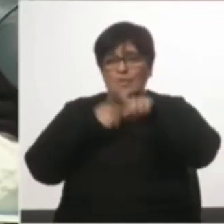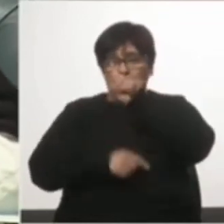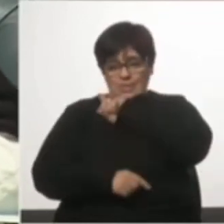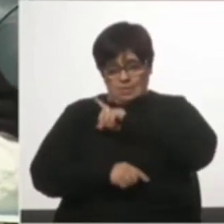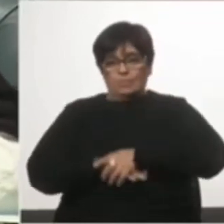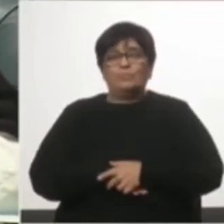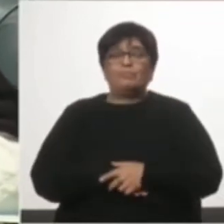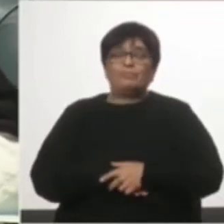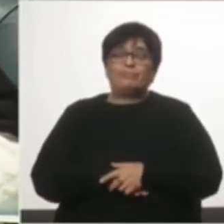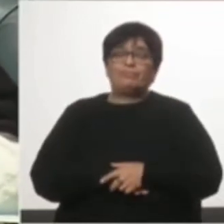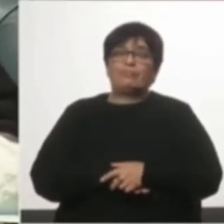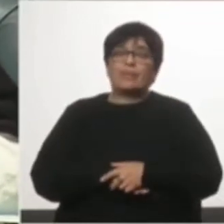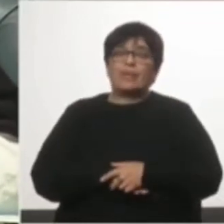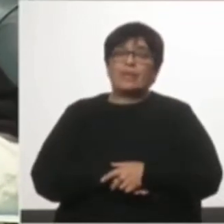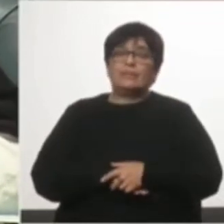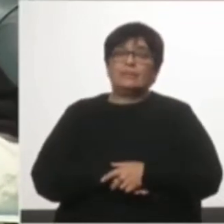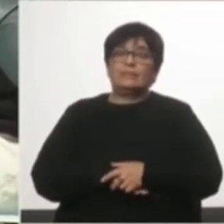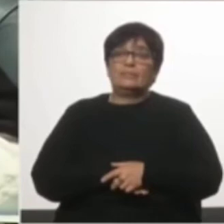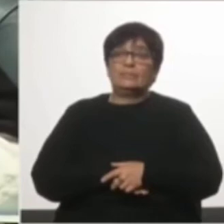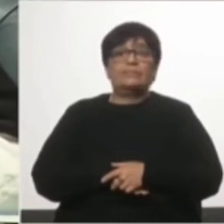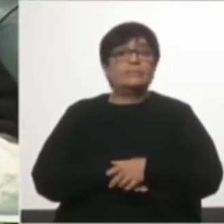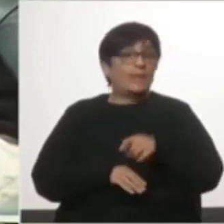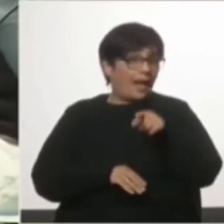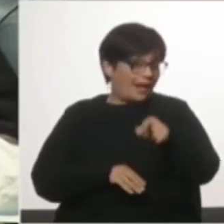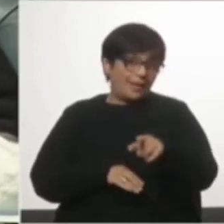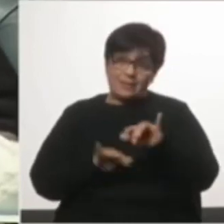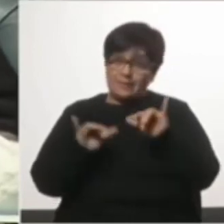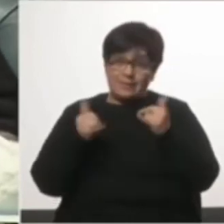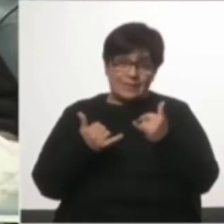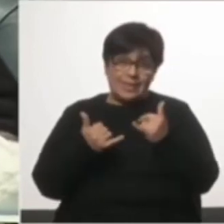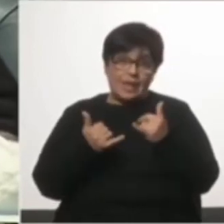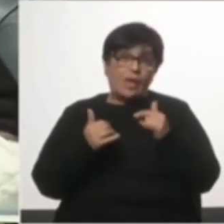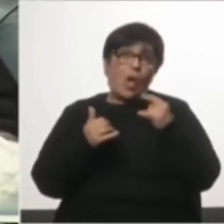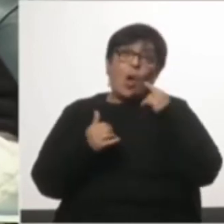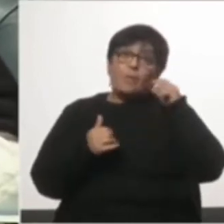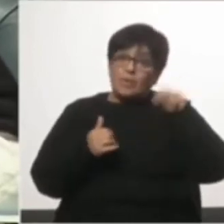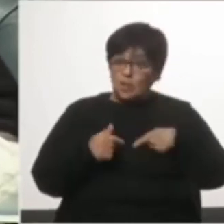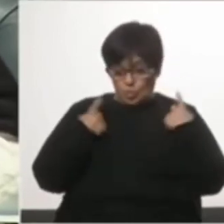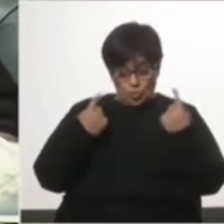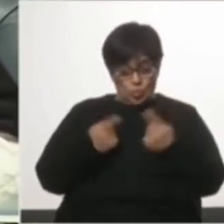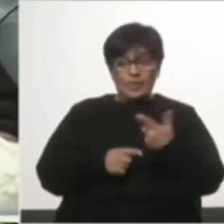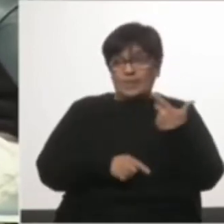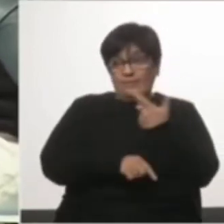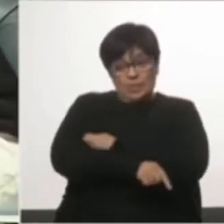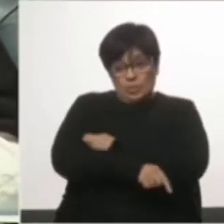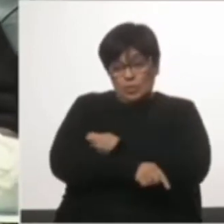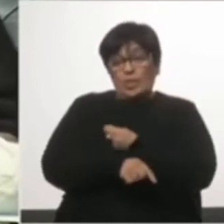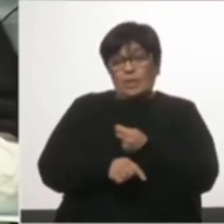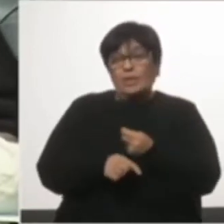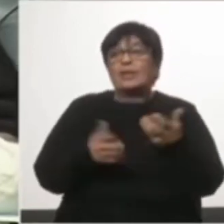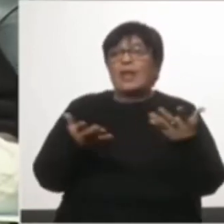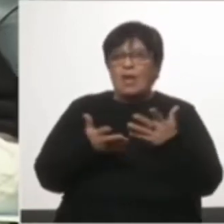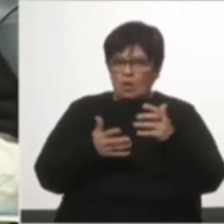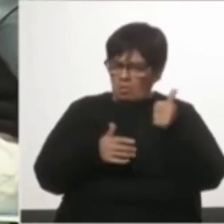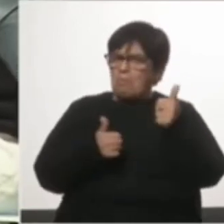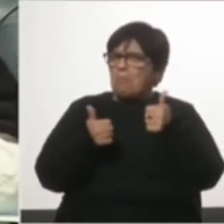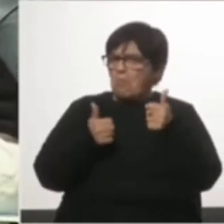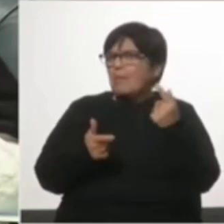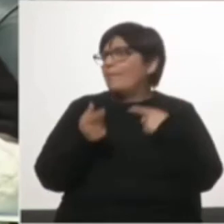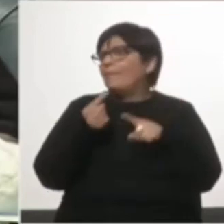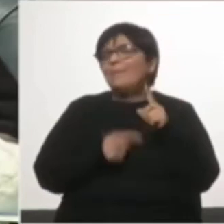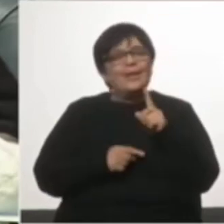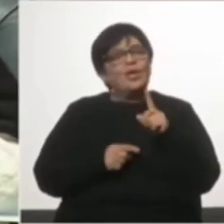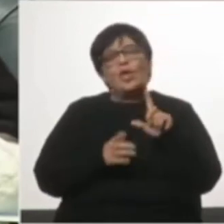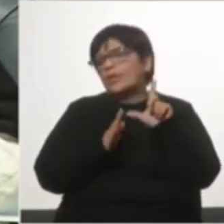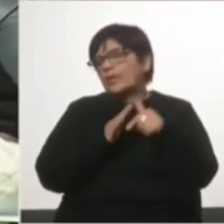2020. Ahí la vacunación, desde nuestro punto de vista, que hoy es exitosa, pero igual se